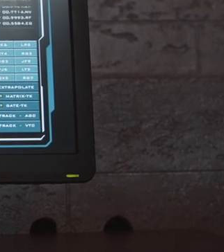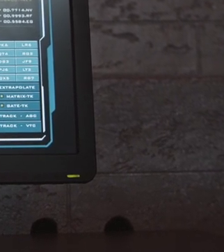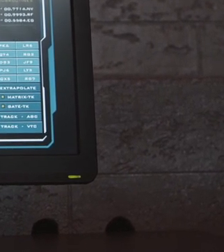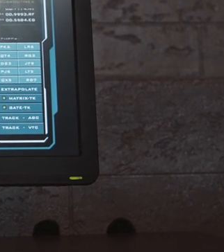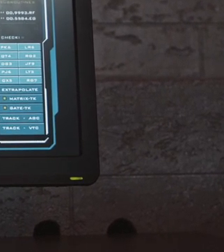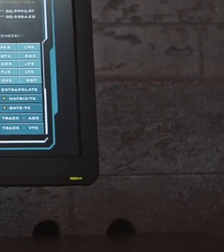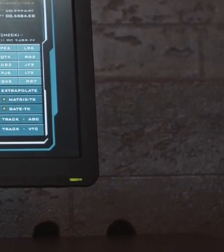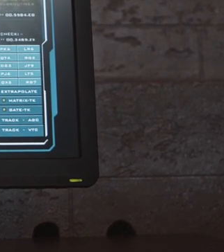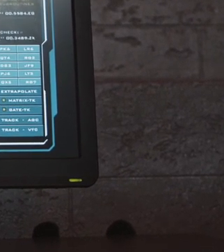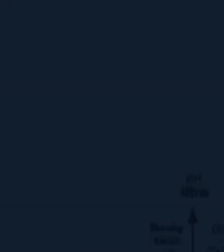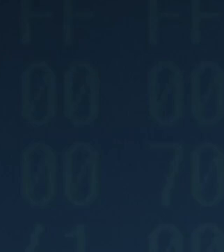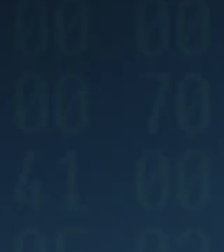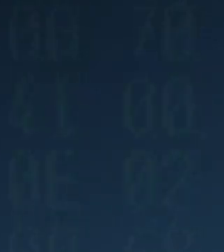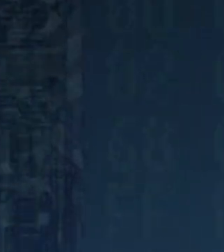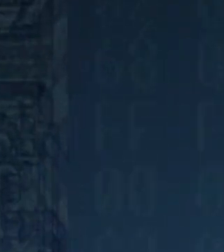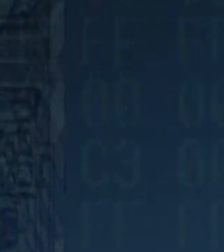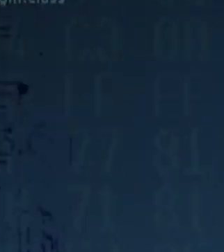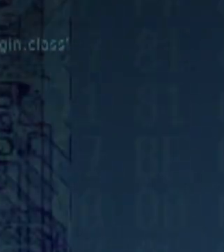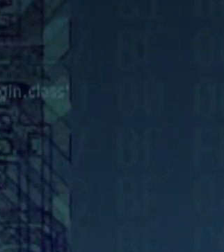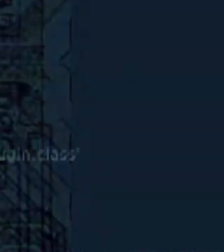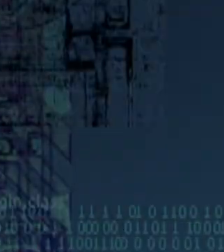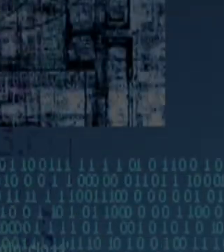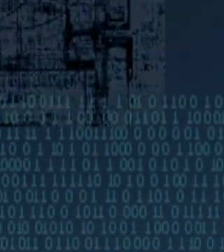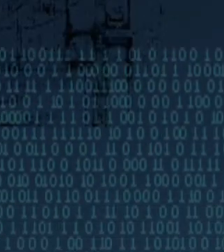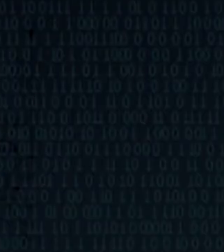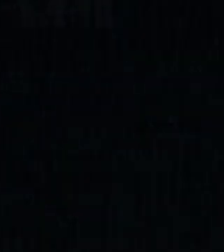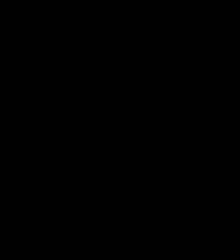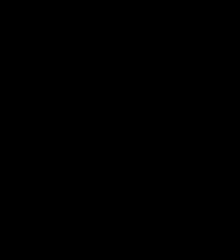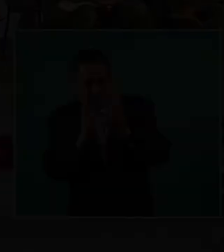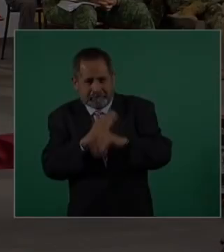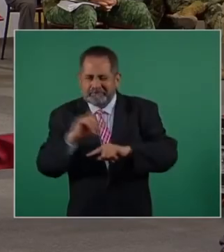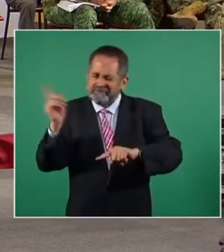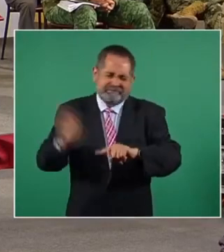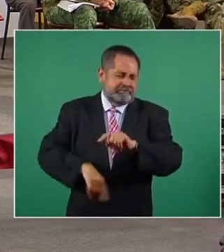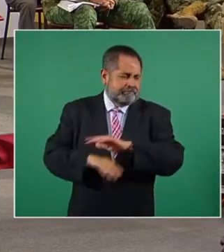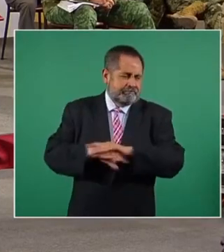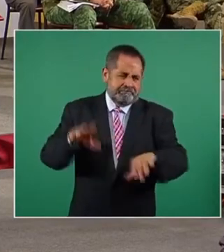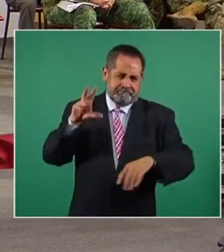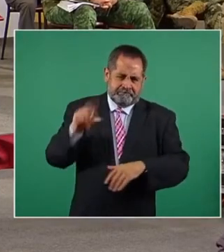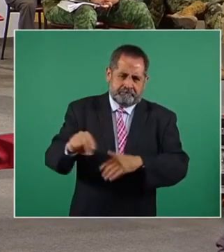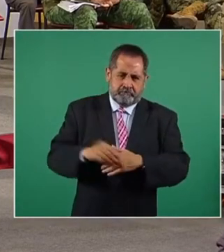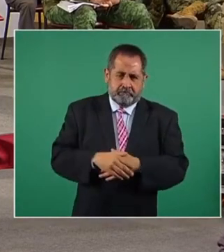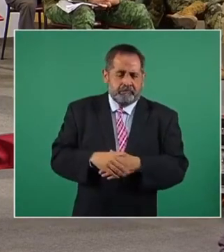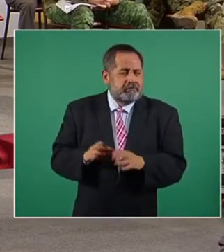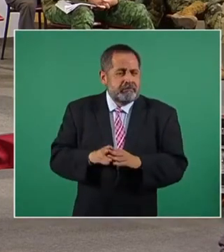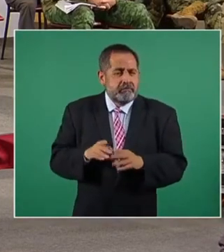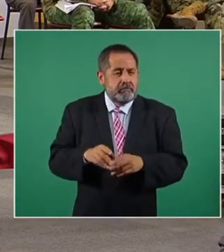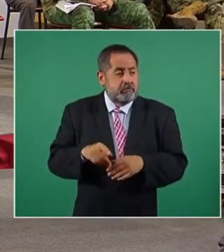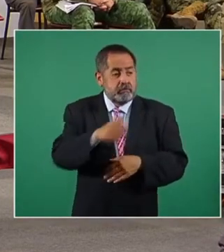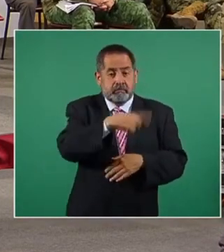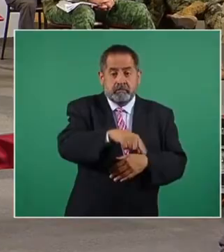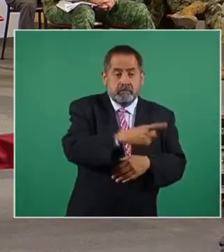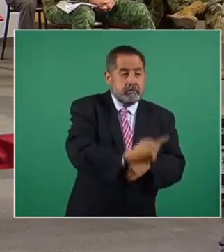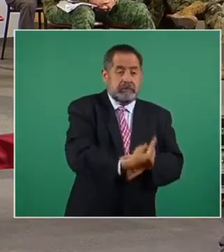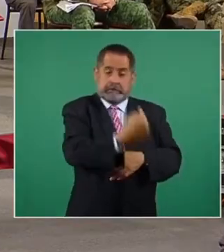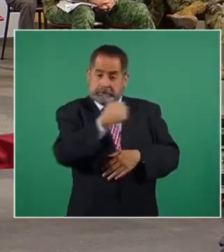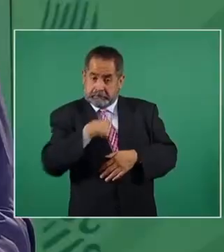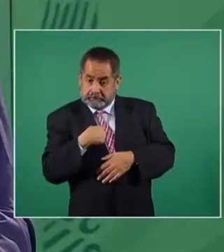de derechos humanos, entre otros personajes. Pues padecimos durante muchísimo tiempo